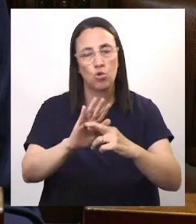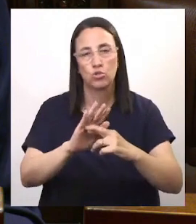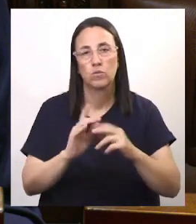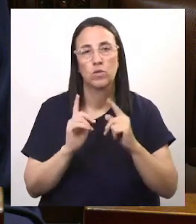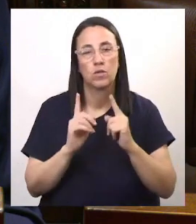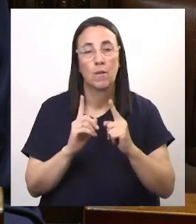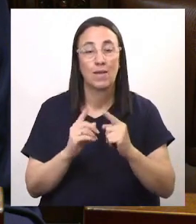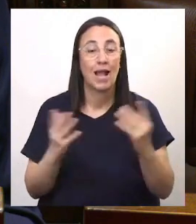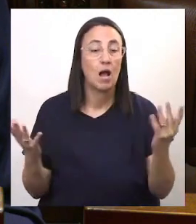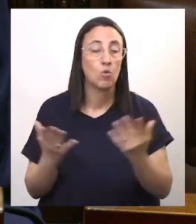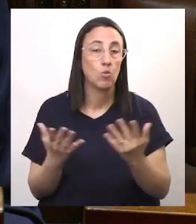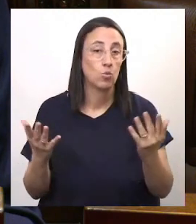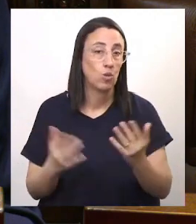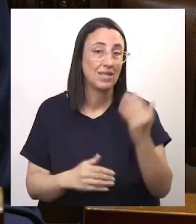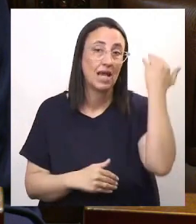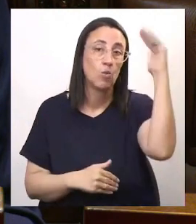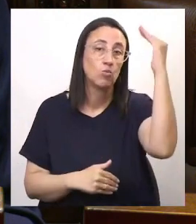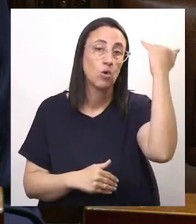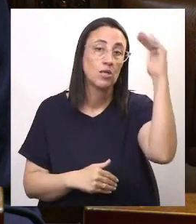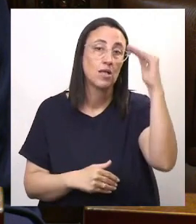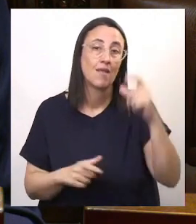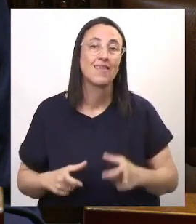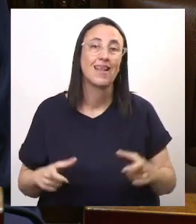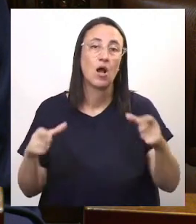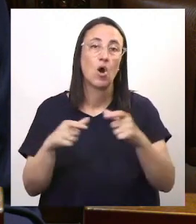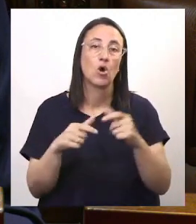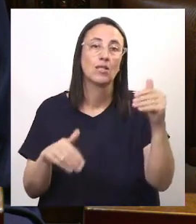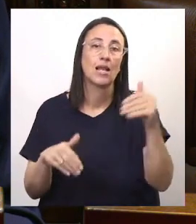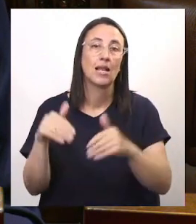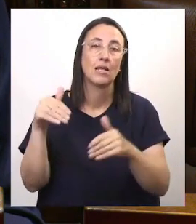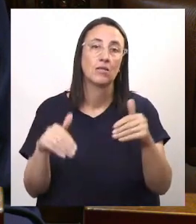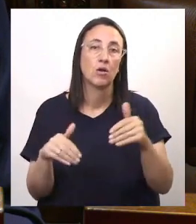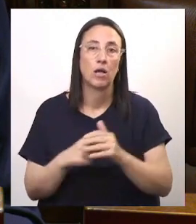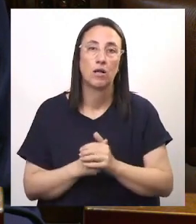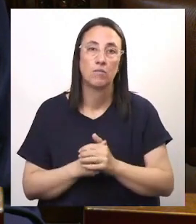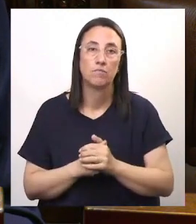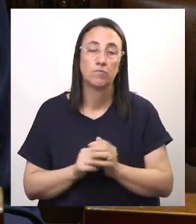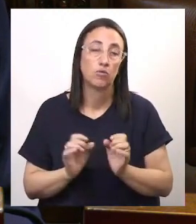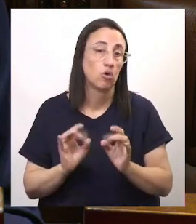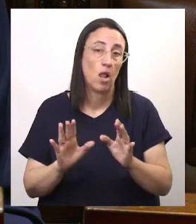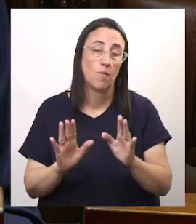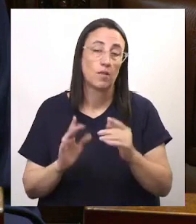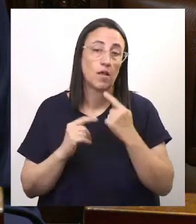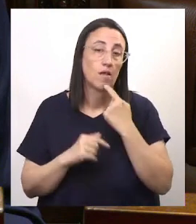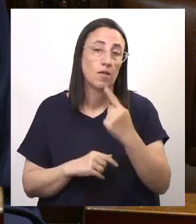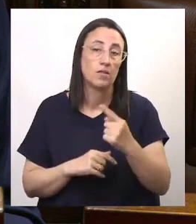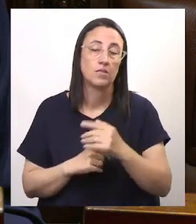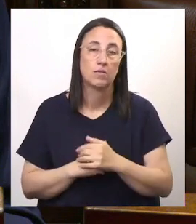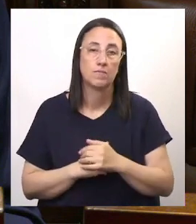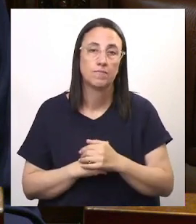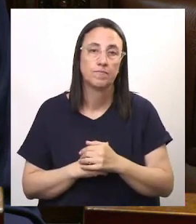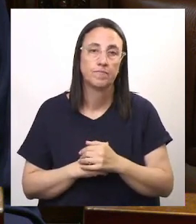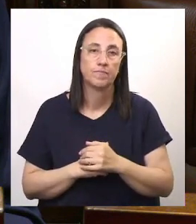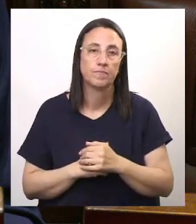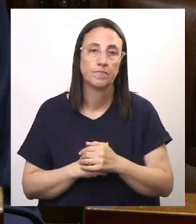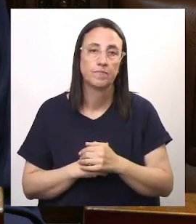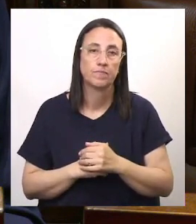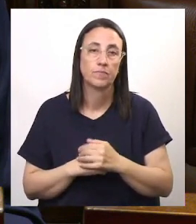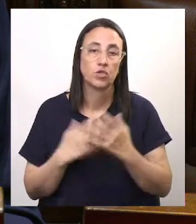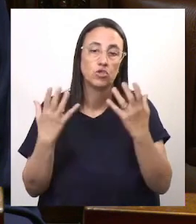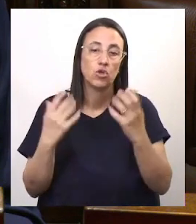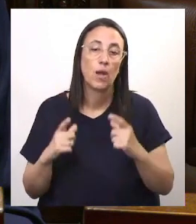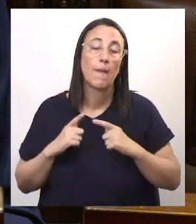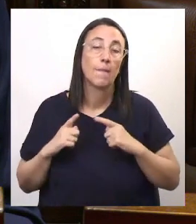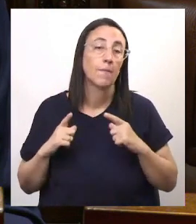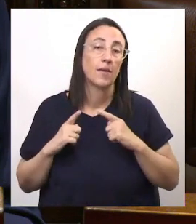las actuales autoridades de la Corte Electoral simplemente les puedo decir que espero